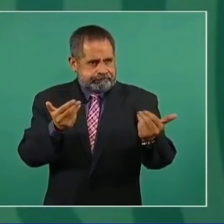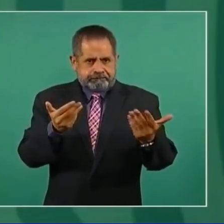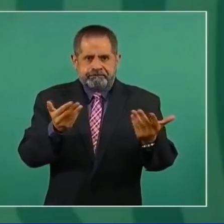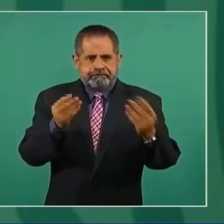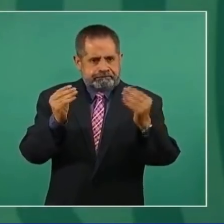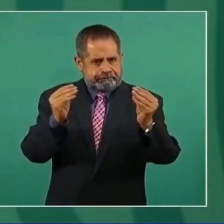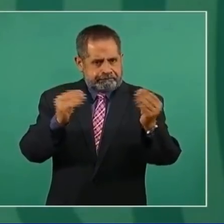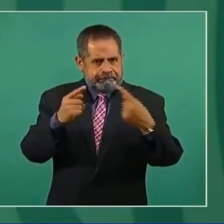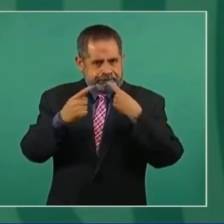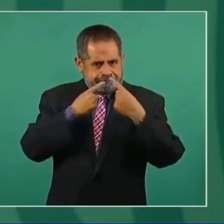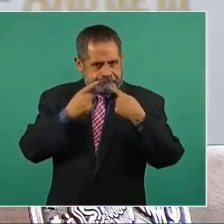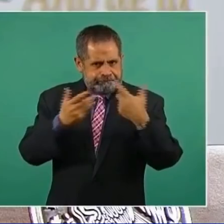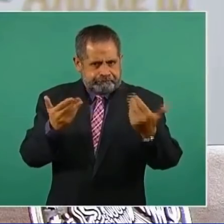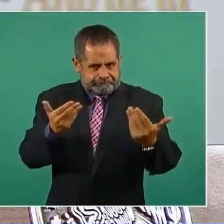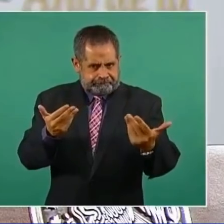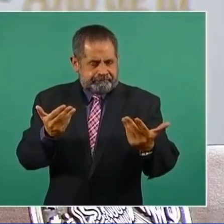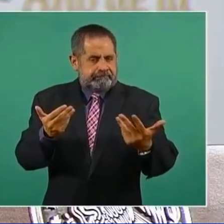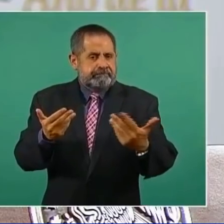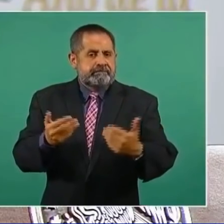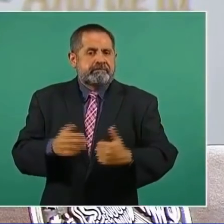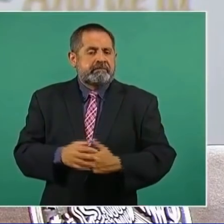asunto,